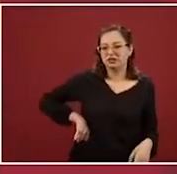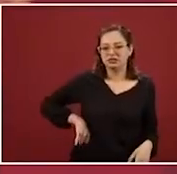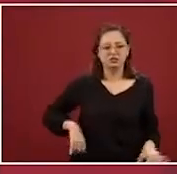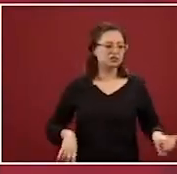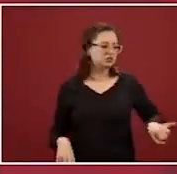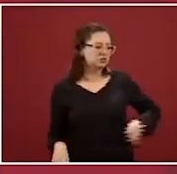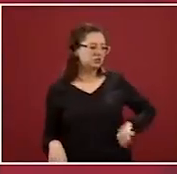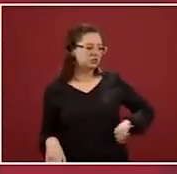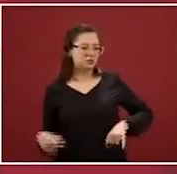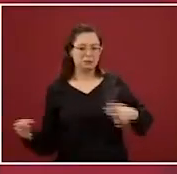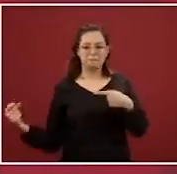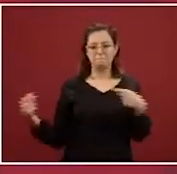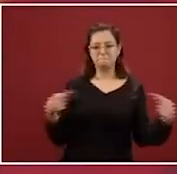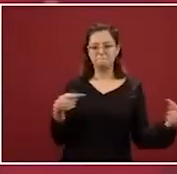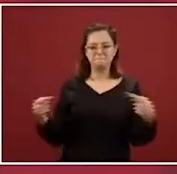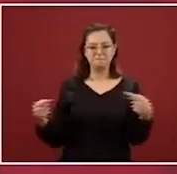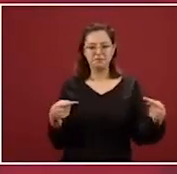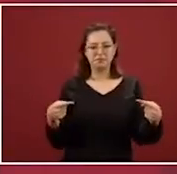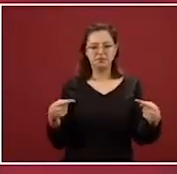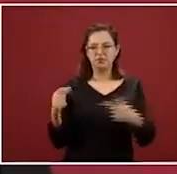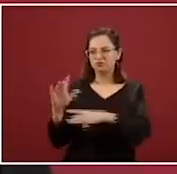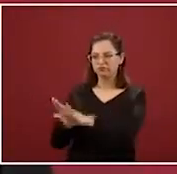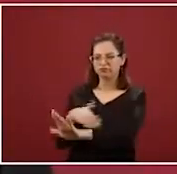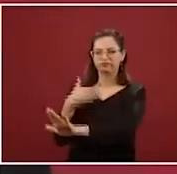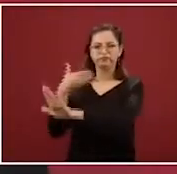de grupo, se perjudique